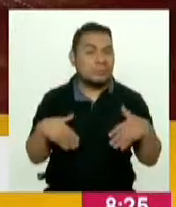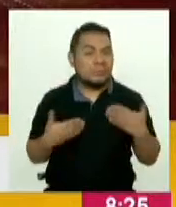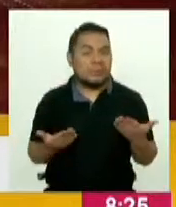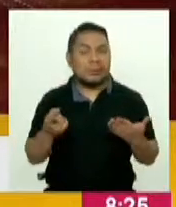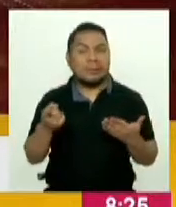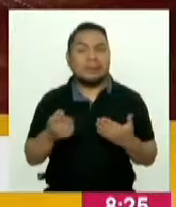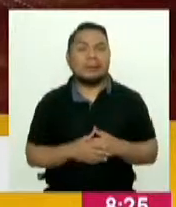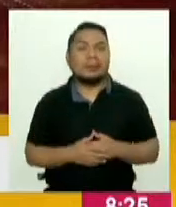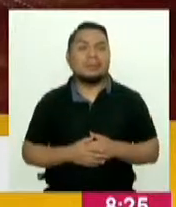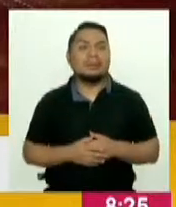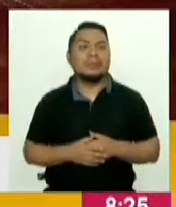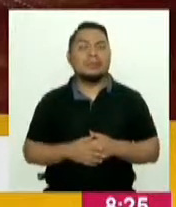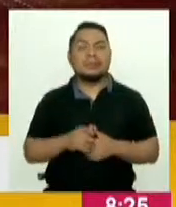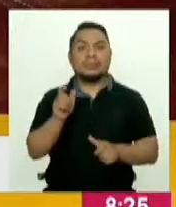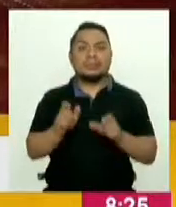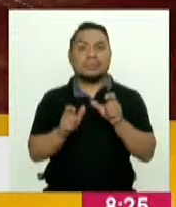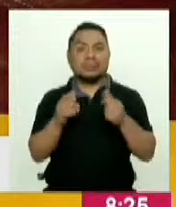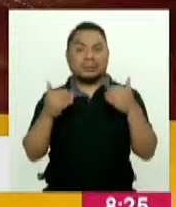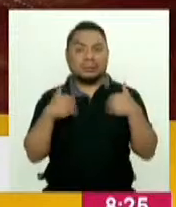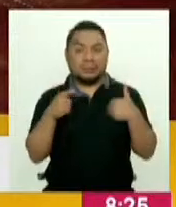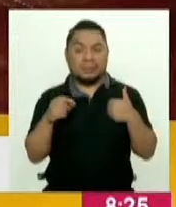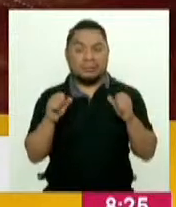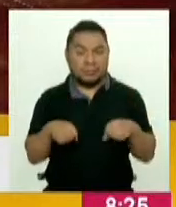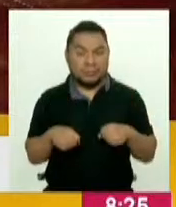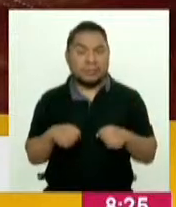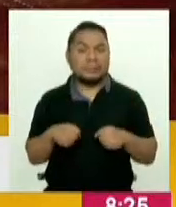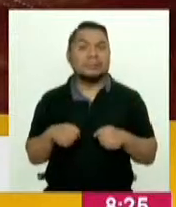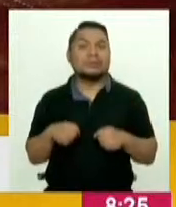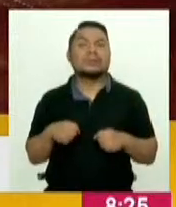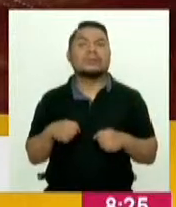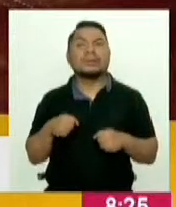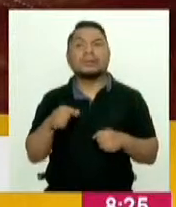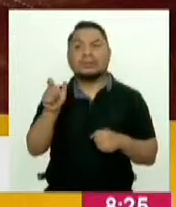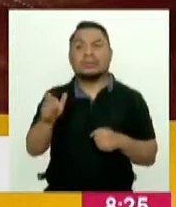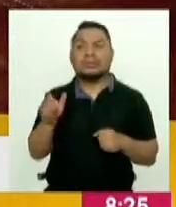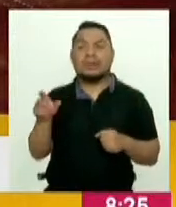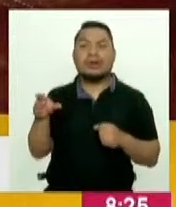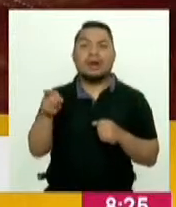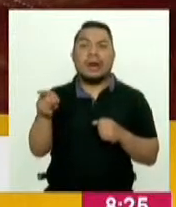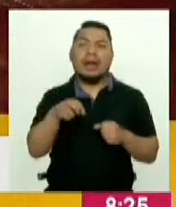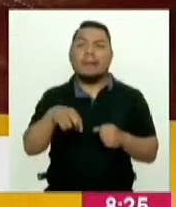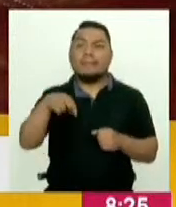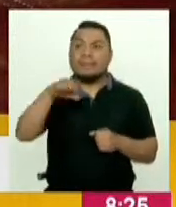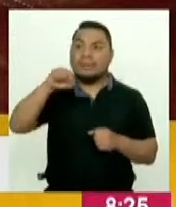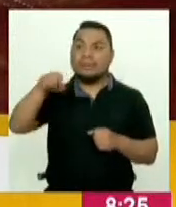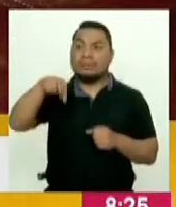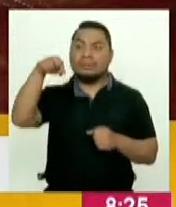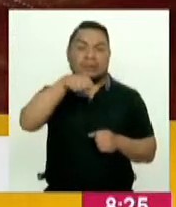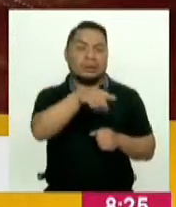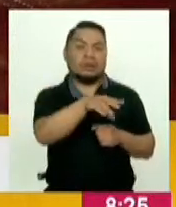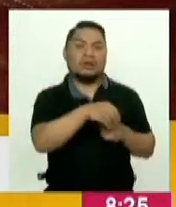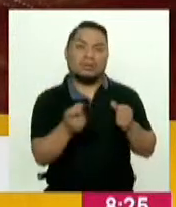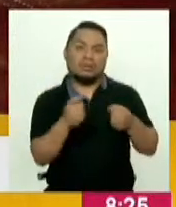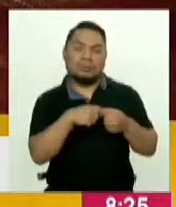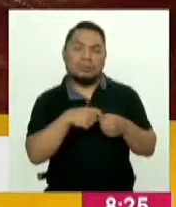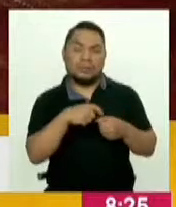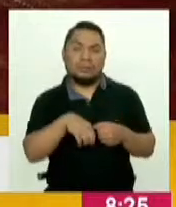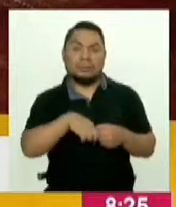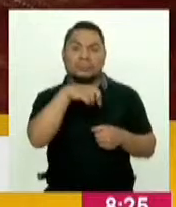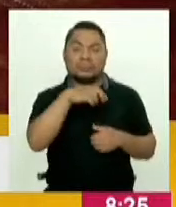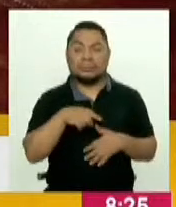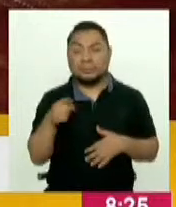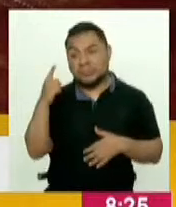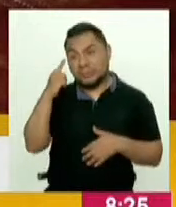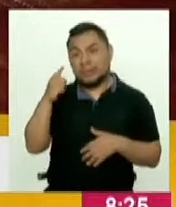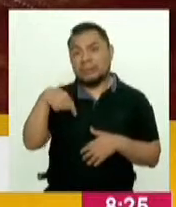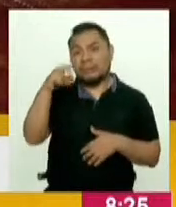ser personajes que tengan este poder de arrastre. ¿Consideras que eso también va a cambiar el escenario y los resultados que tendremos